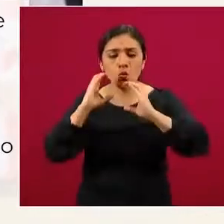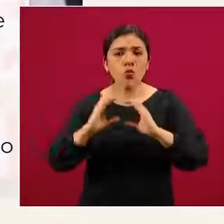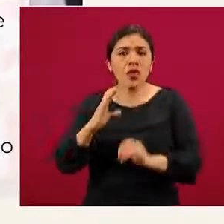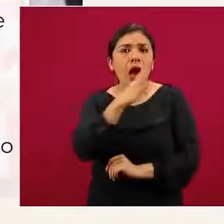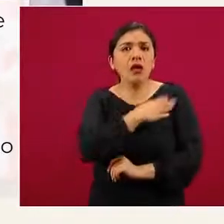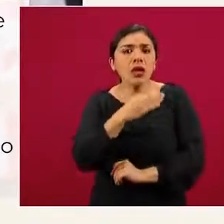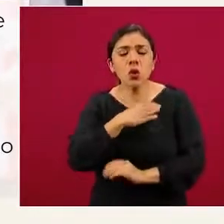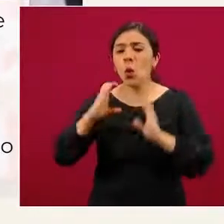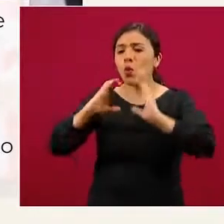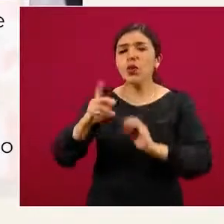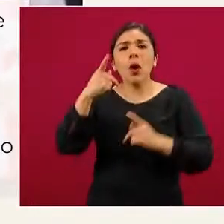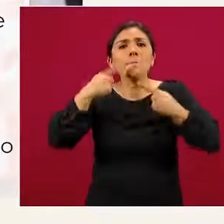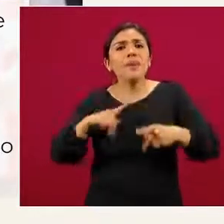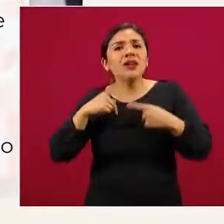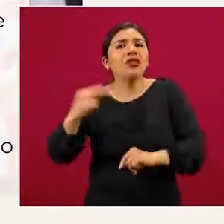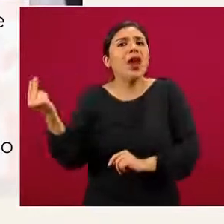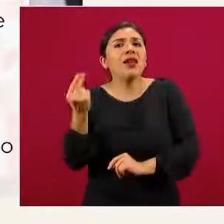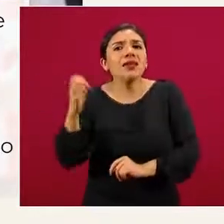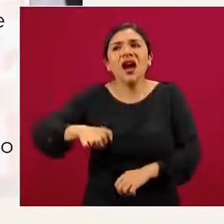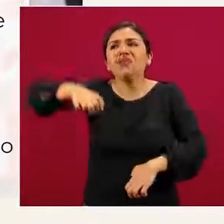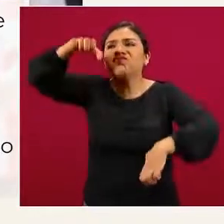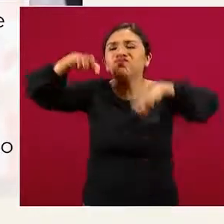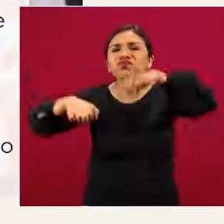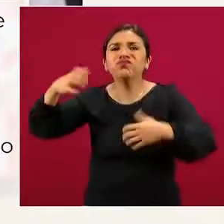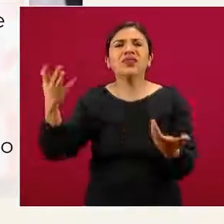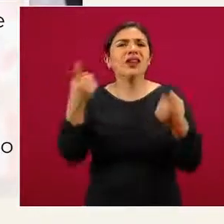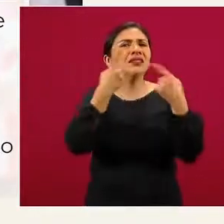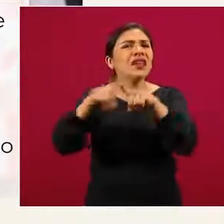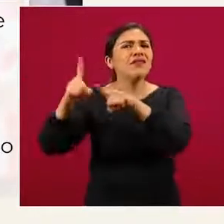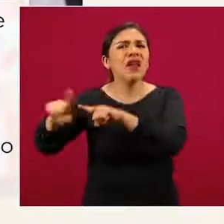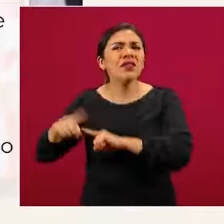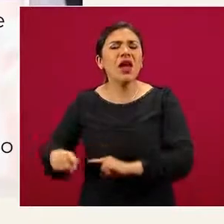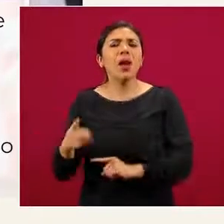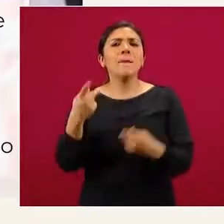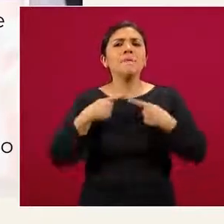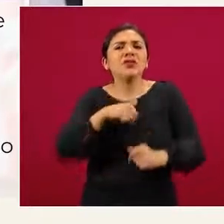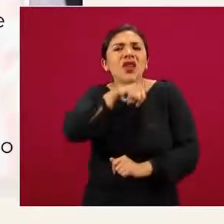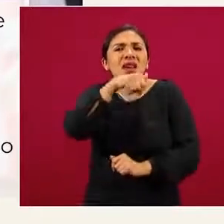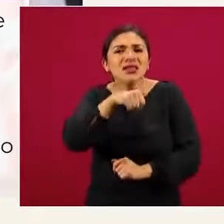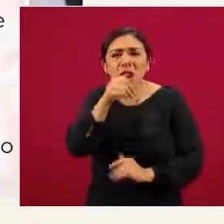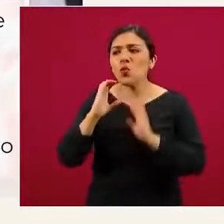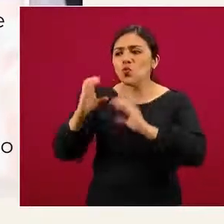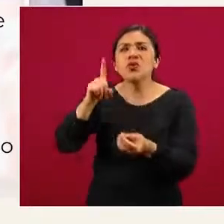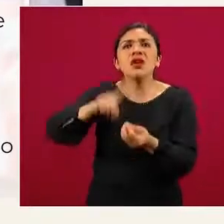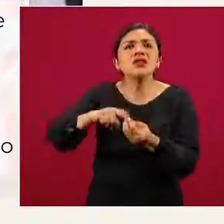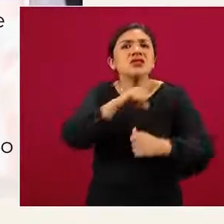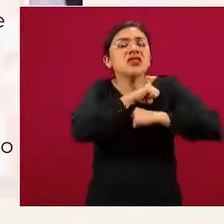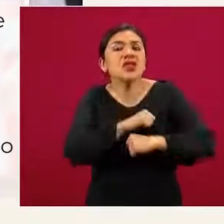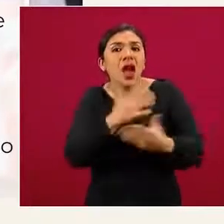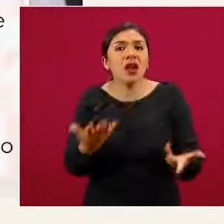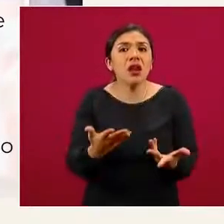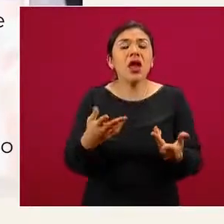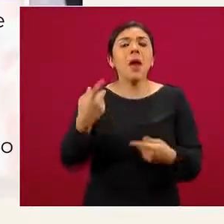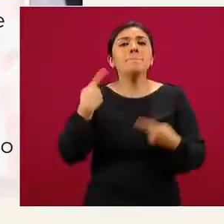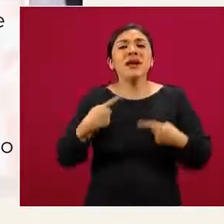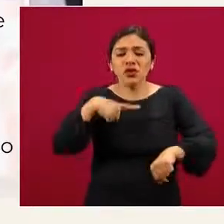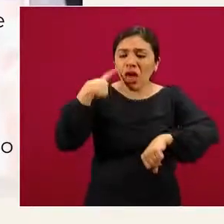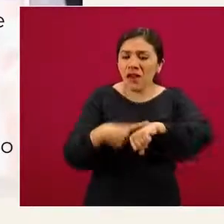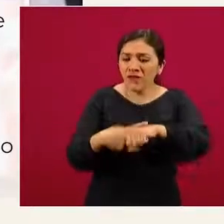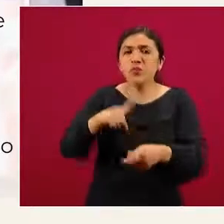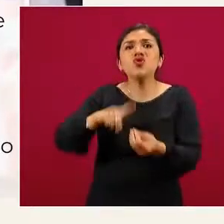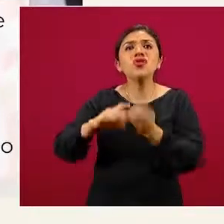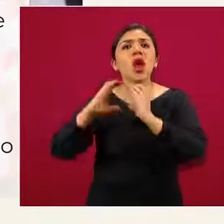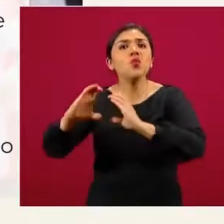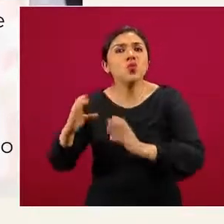cuidados de las personas, de los hijos, hijas, de los adultos y adultas mayores, de las enfermas y